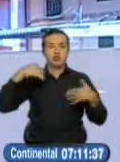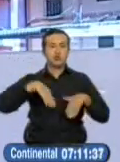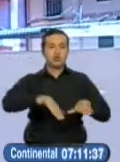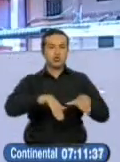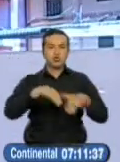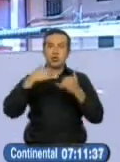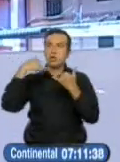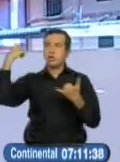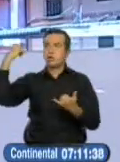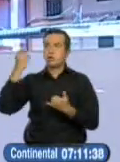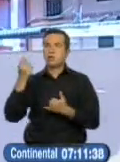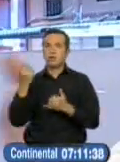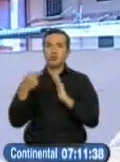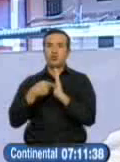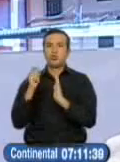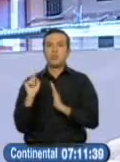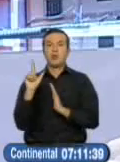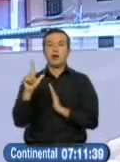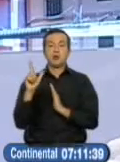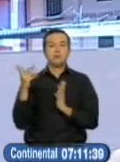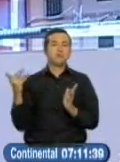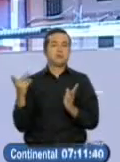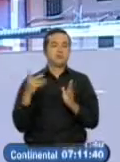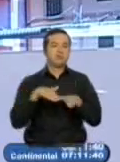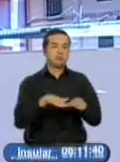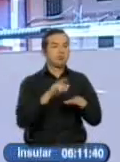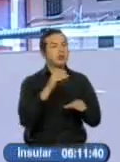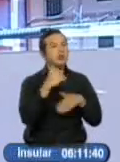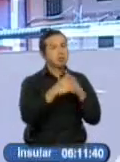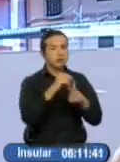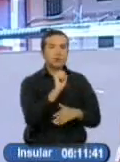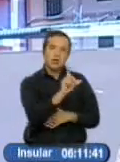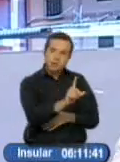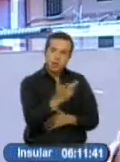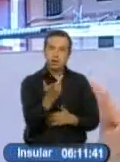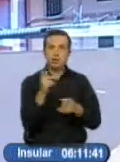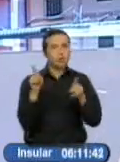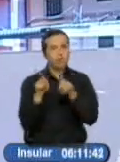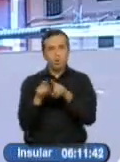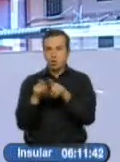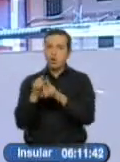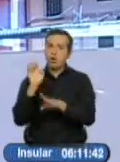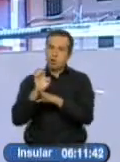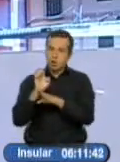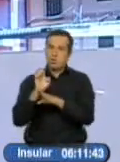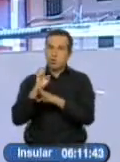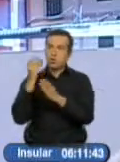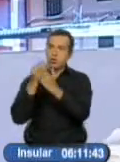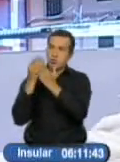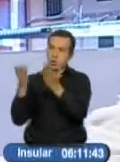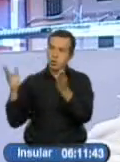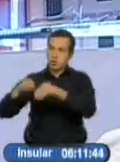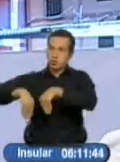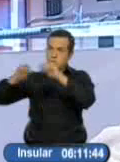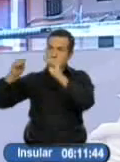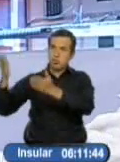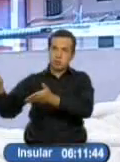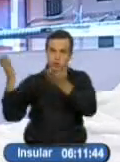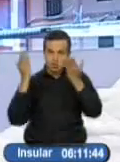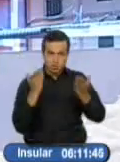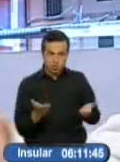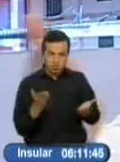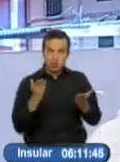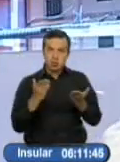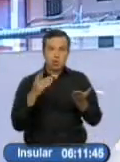Si al hilado le suben el arancel, obviamente el tejido es más costoso. Lo mismo, Ecuador importa telas para confeccionar. Si